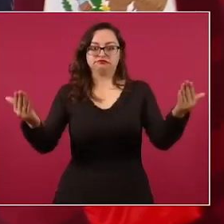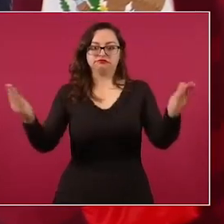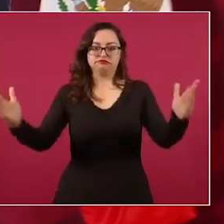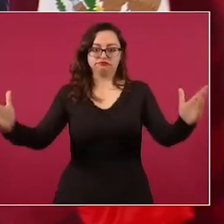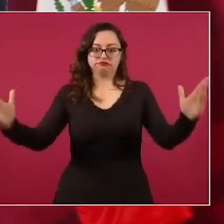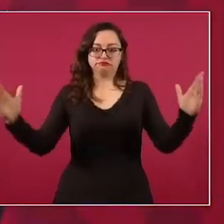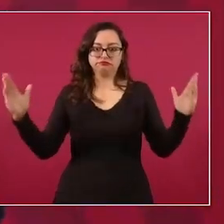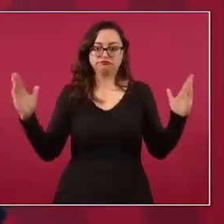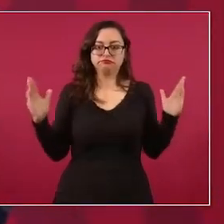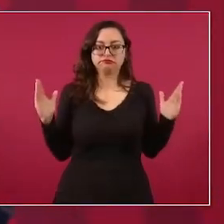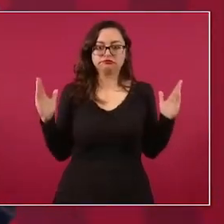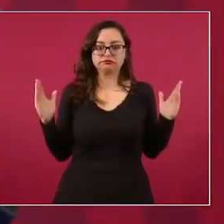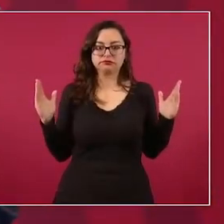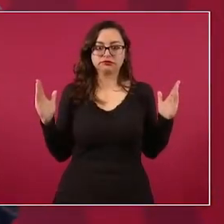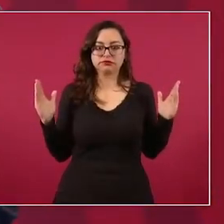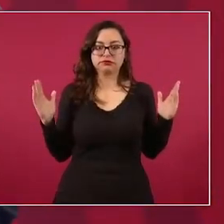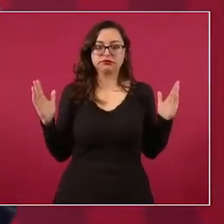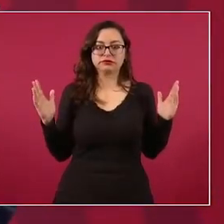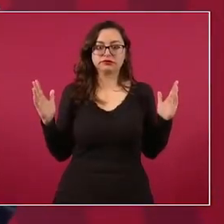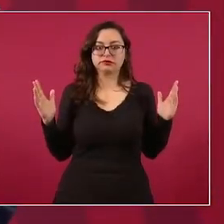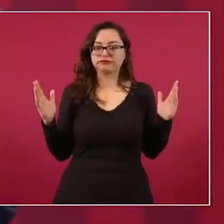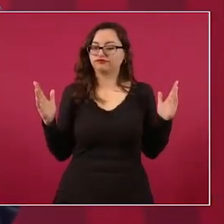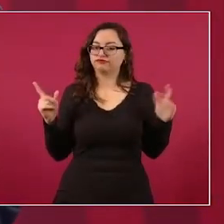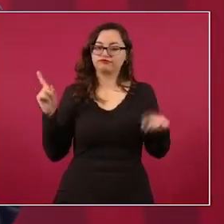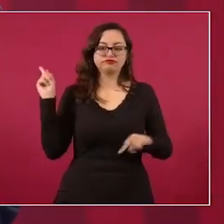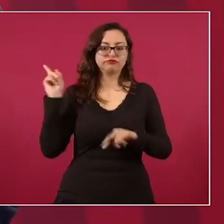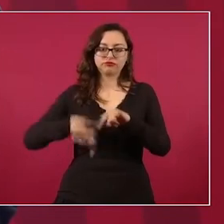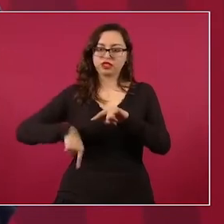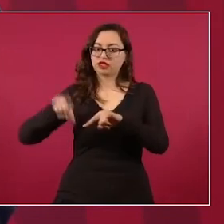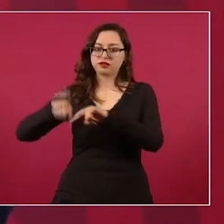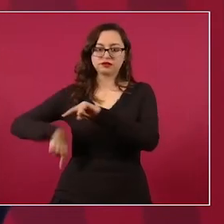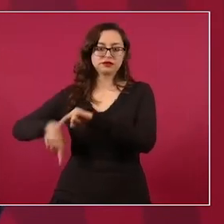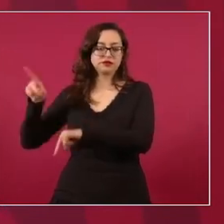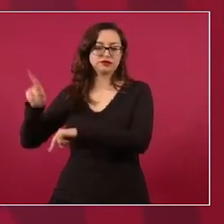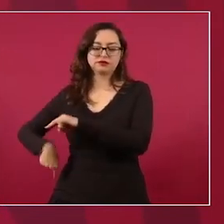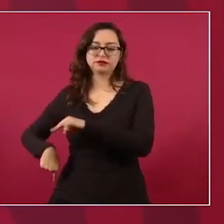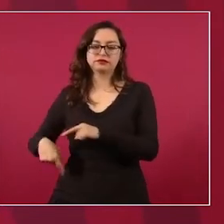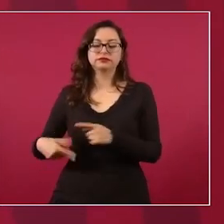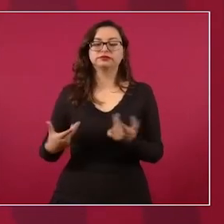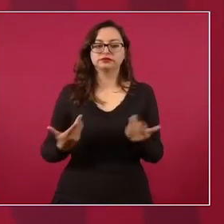y dimos la instrucción de que se retiraran